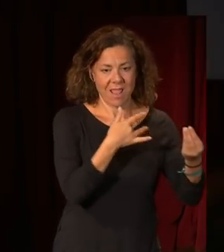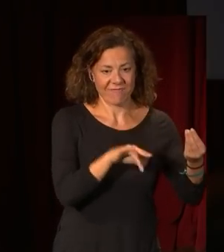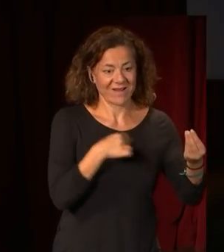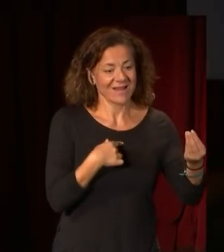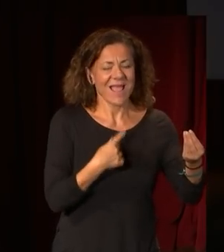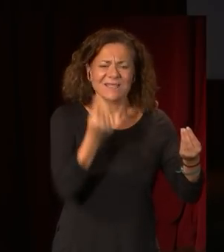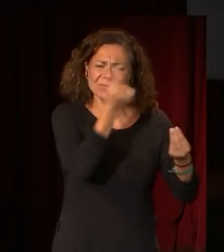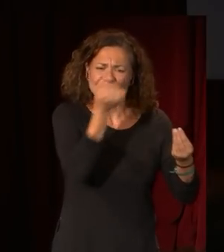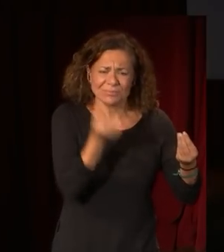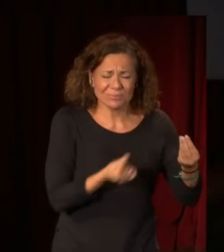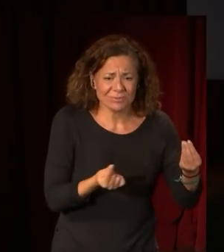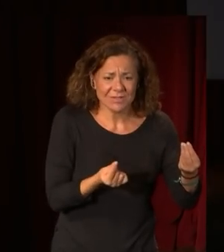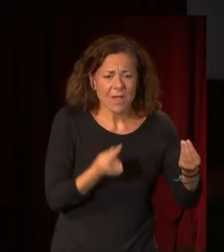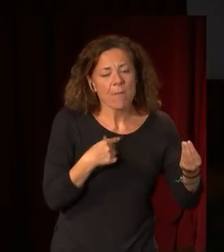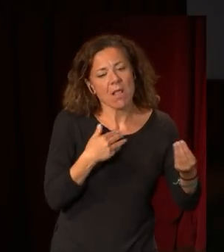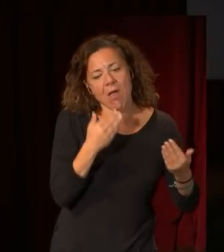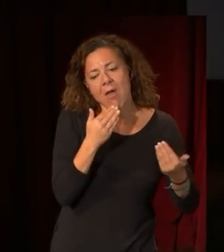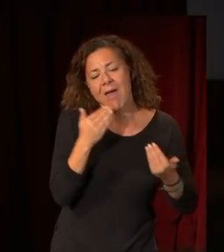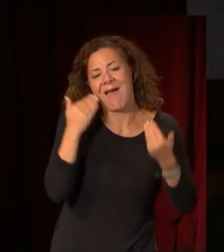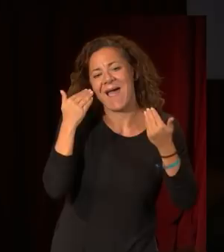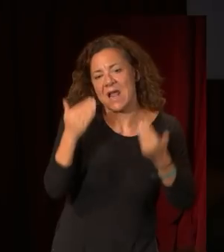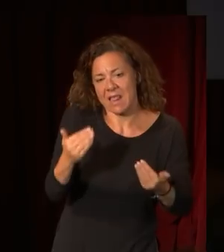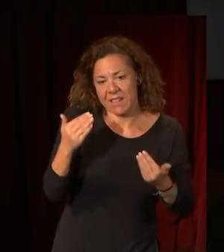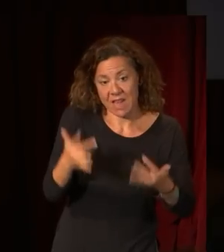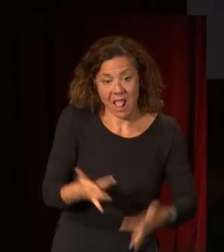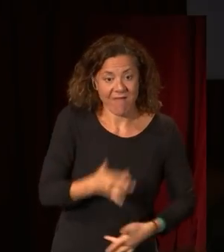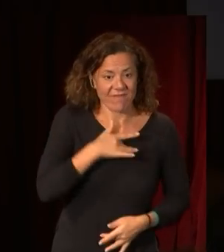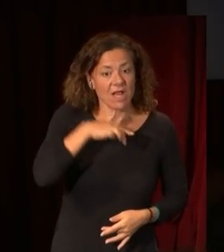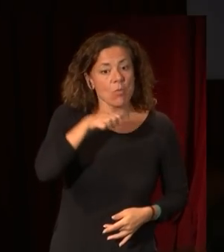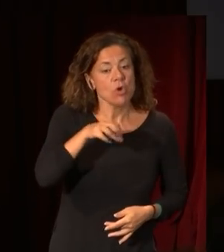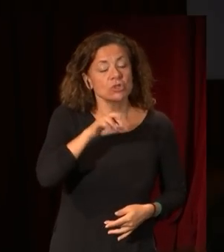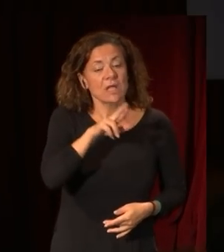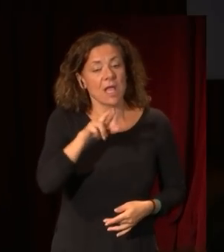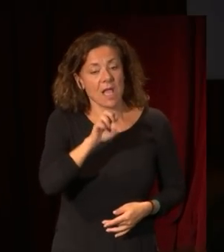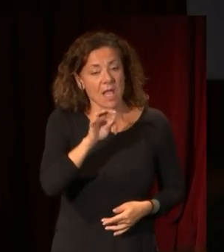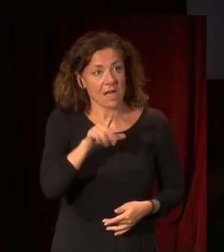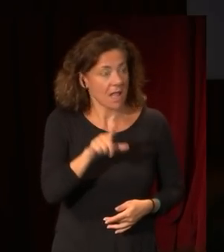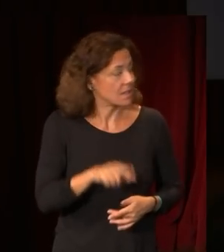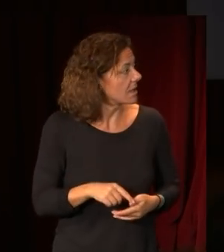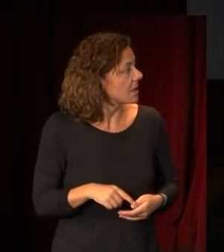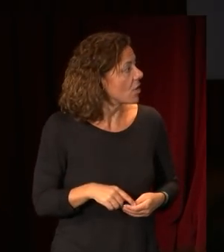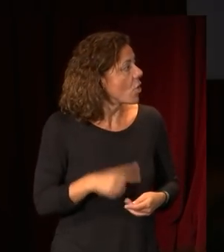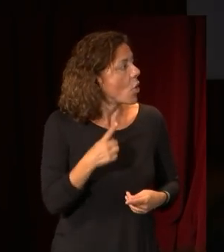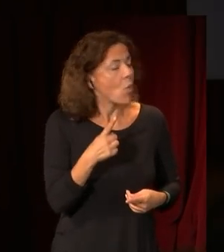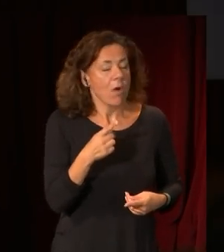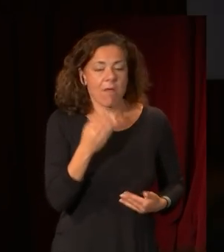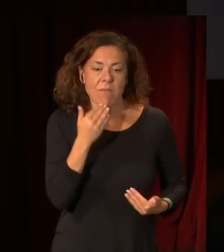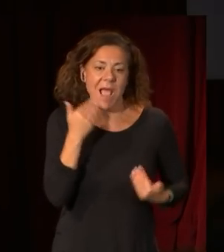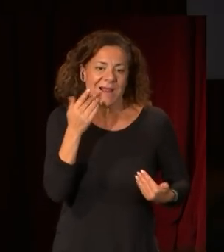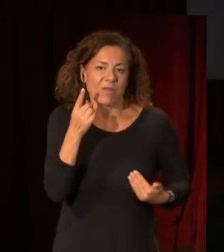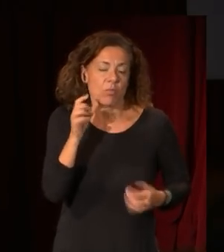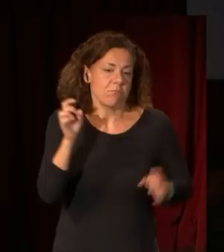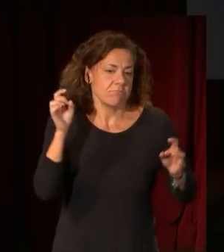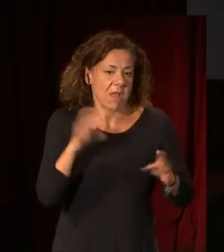esta obra es un exvoto una obra para agradecer a la virgen de montserrat una una una gracia en este